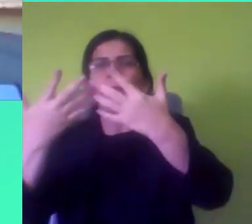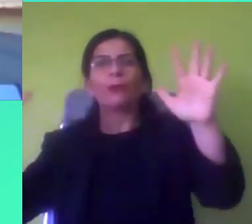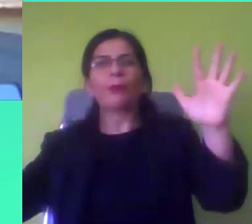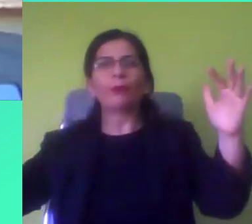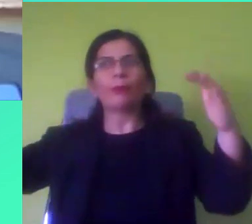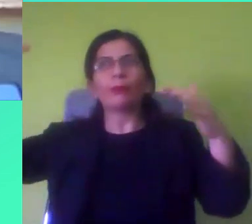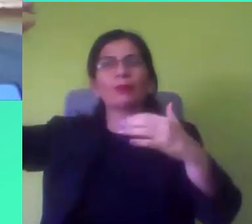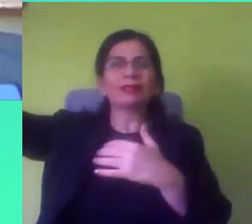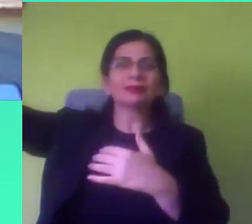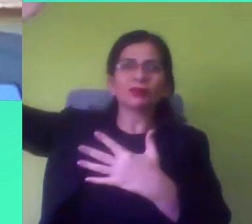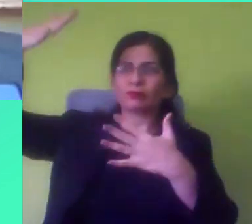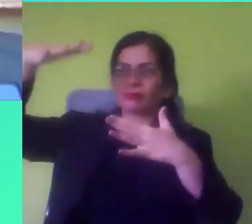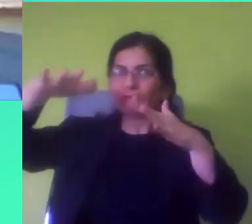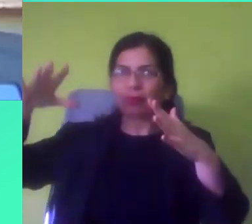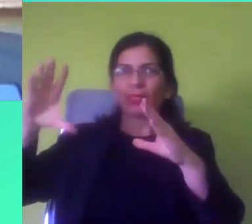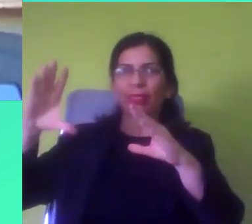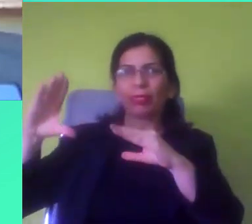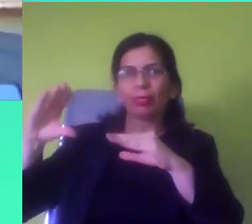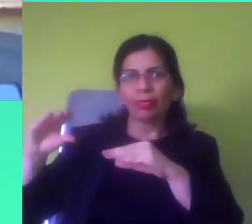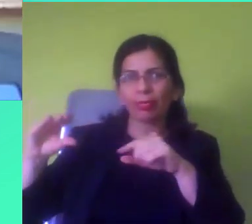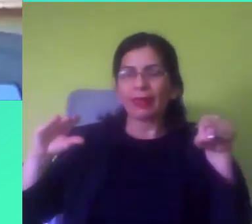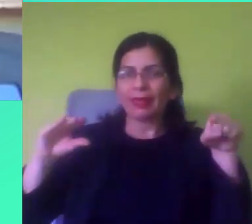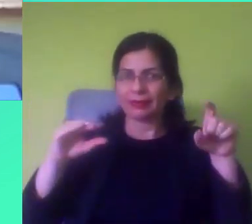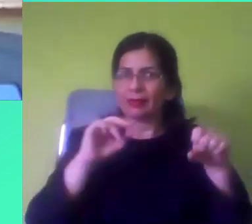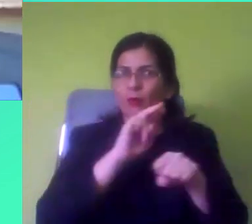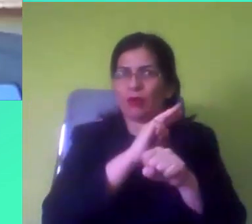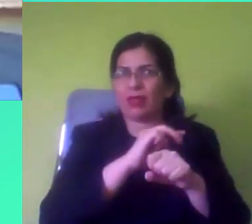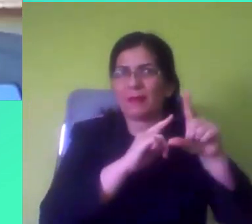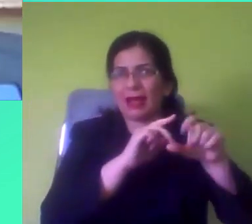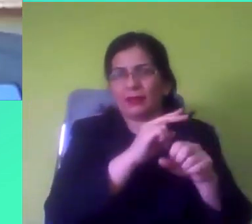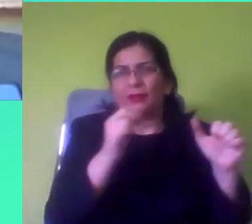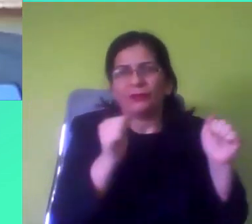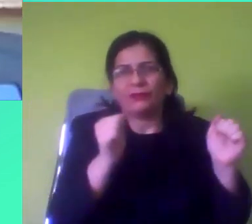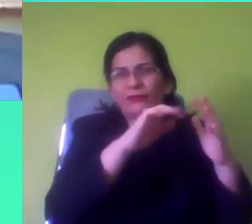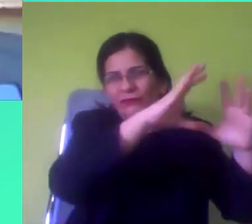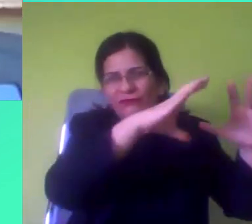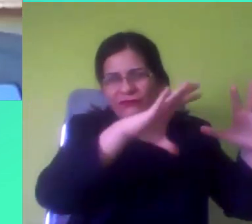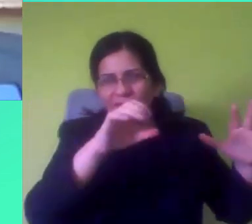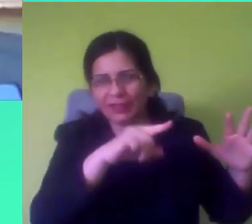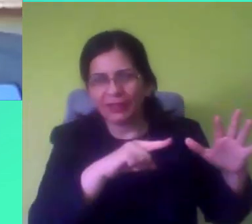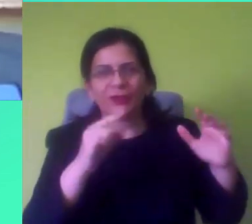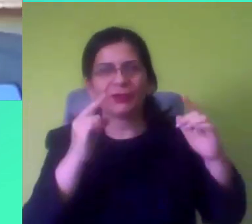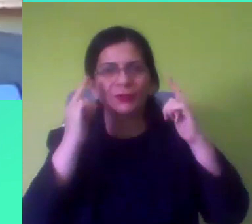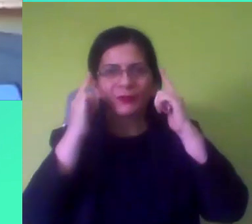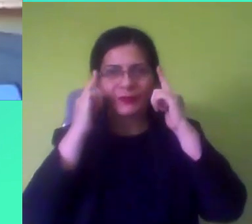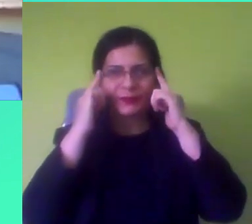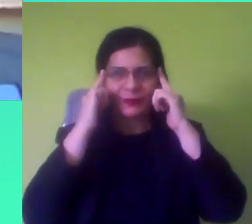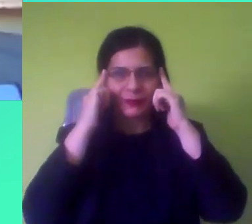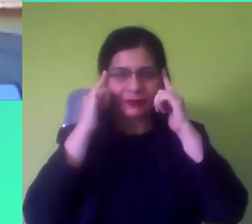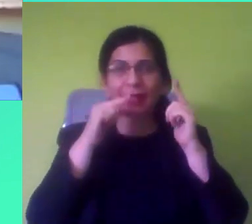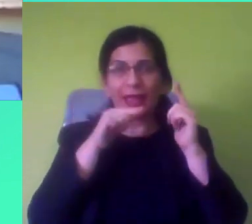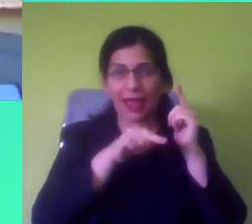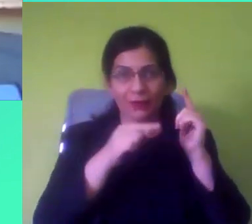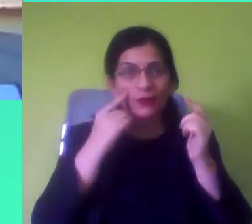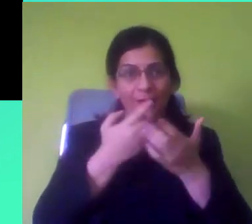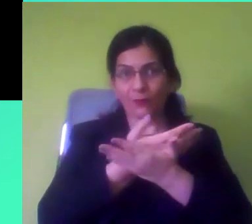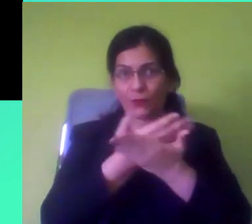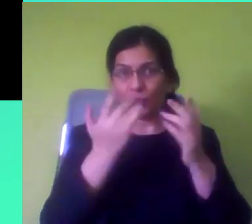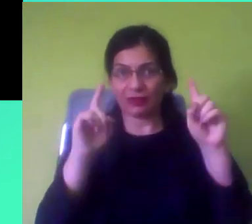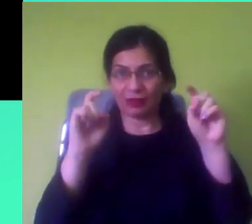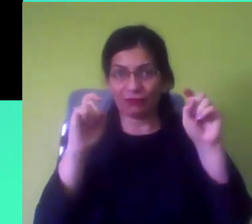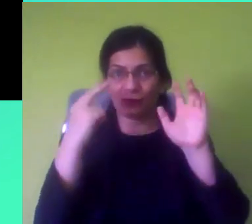detritos, se va a derretir menos. Y como pueden ver en esta fotografía,